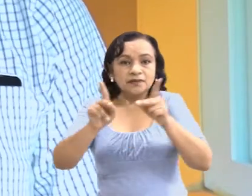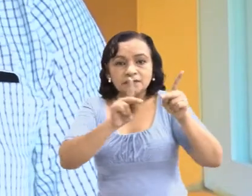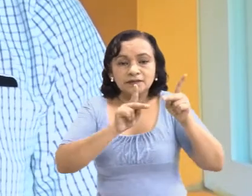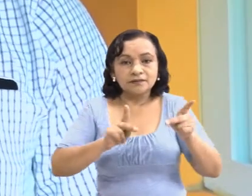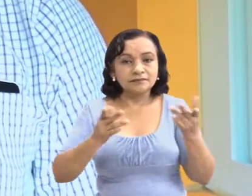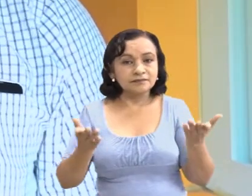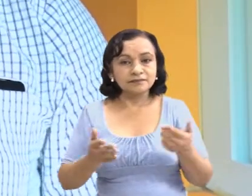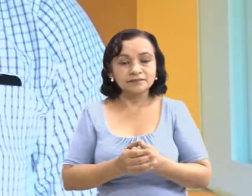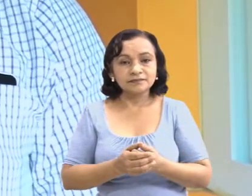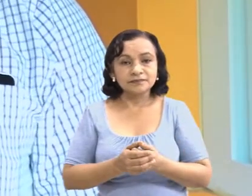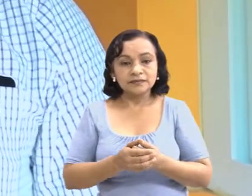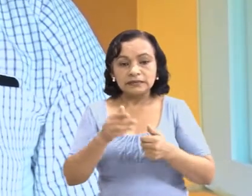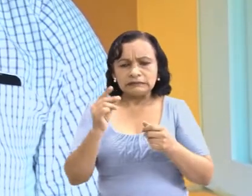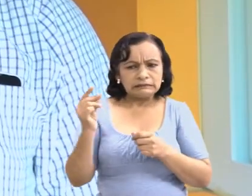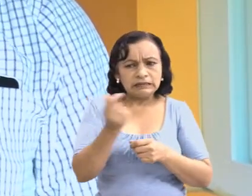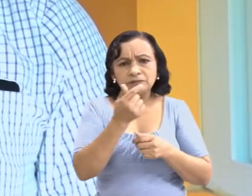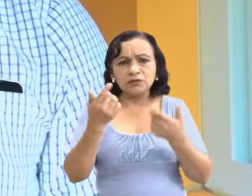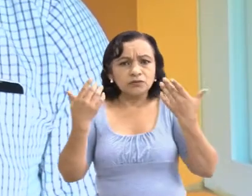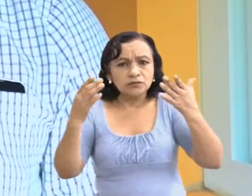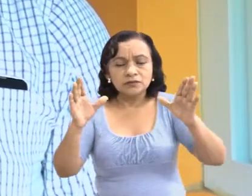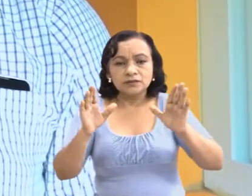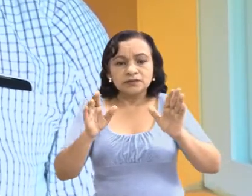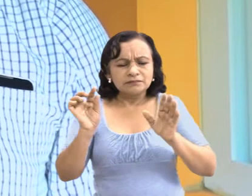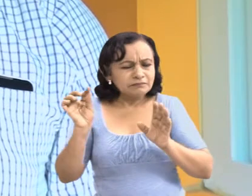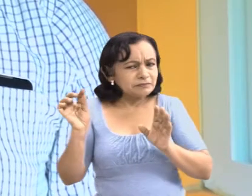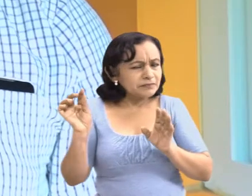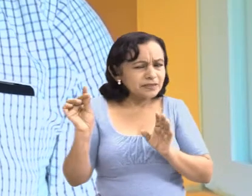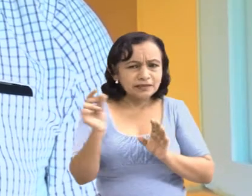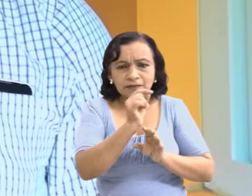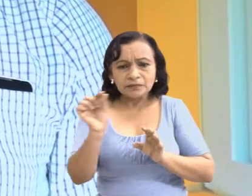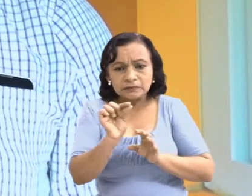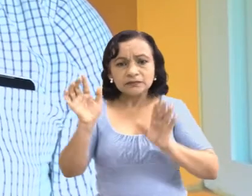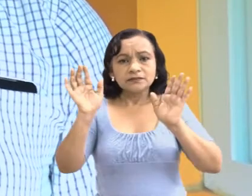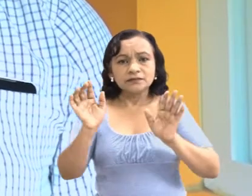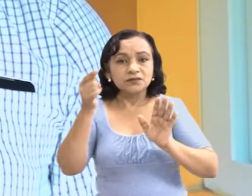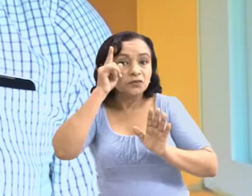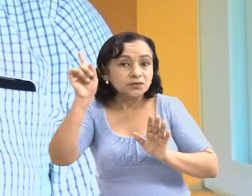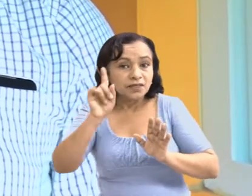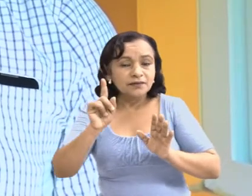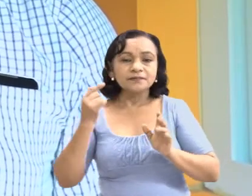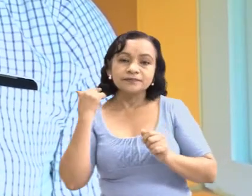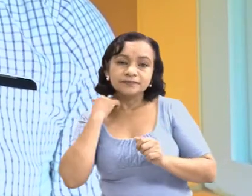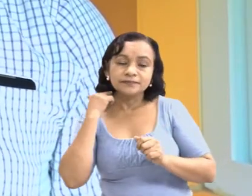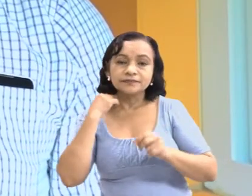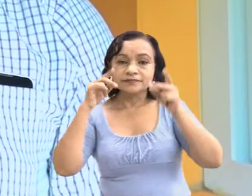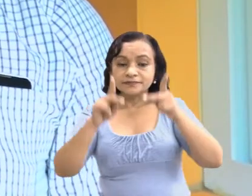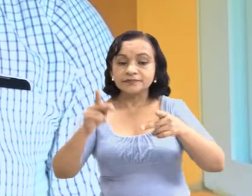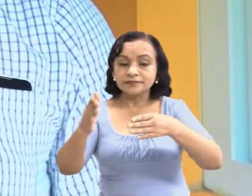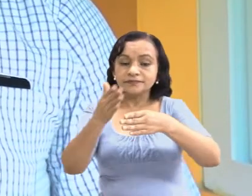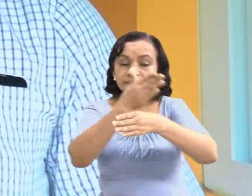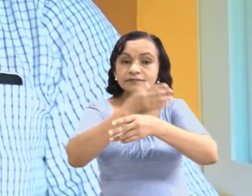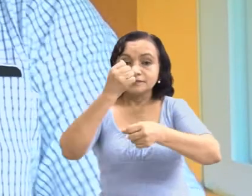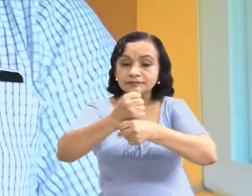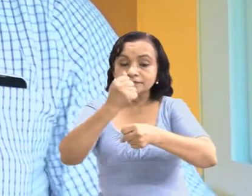¿verdad? Por eso son momentos que son de fracciones y de momentos, pues. Pero siempre